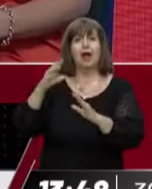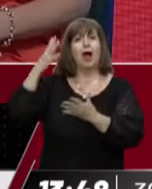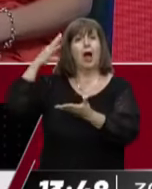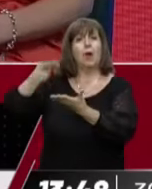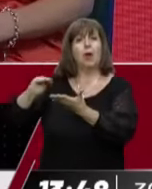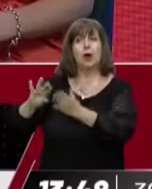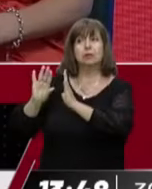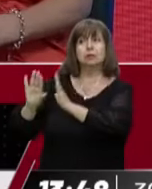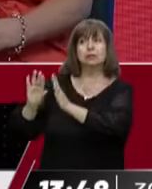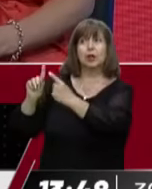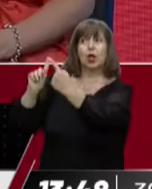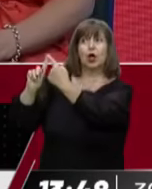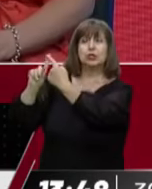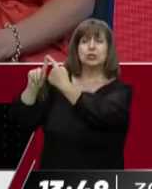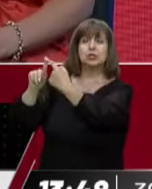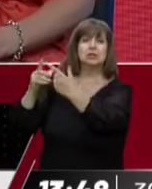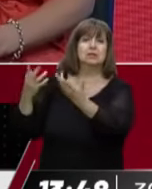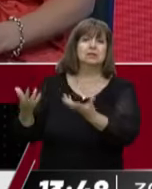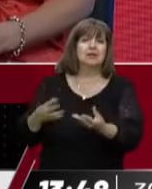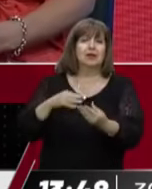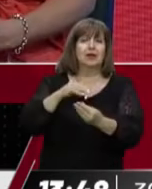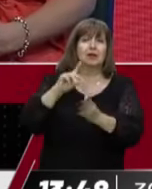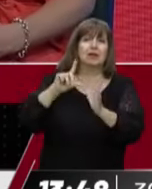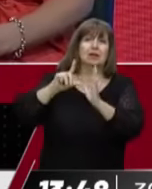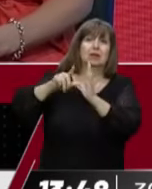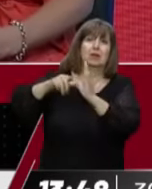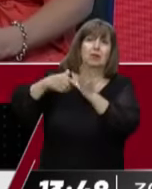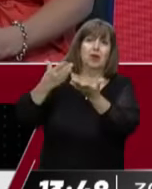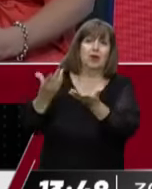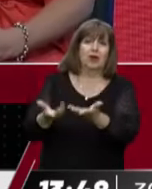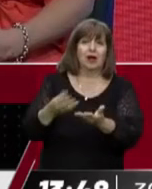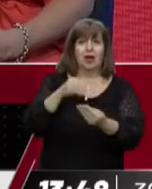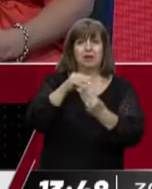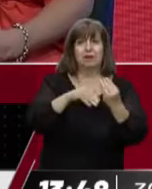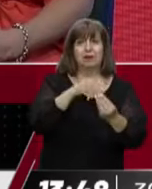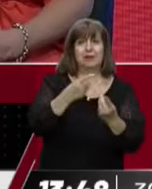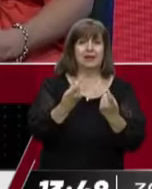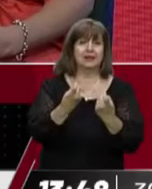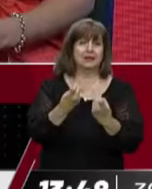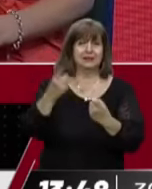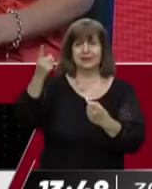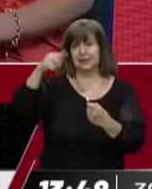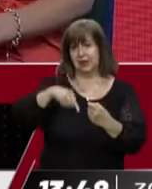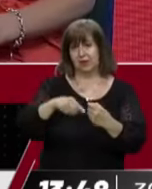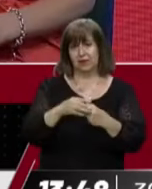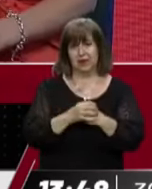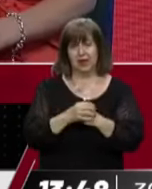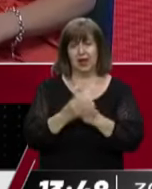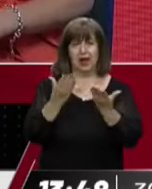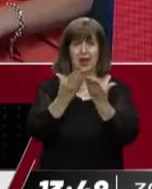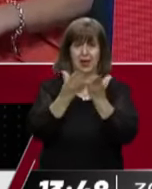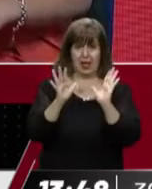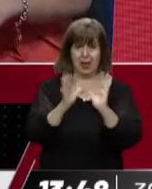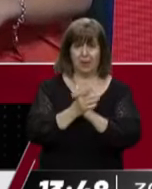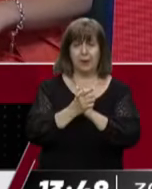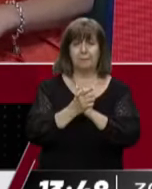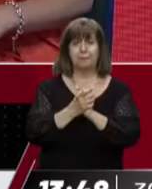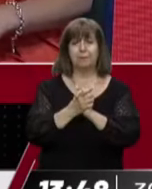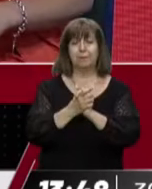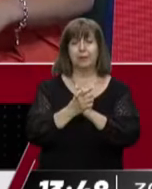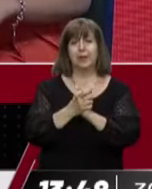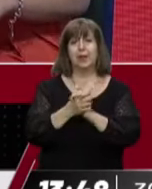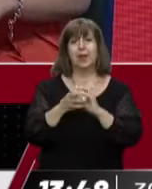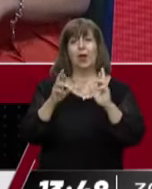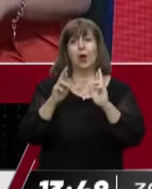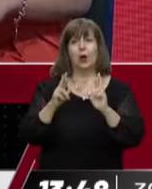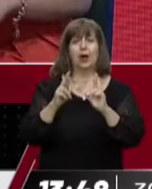Pero claro, los tiempos de la justicia no son los tiempos de la familia. Y sí. Ojalá, Oscar, alguien tome cartas en el asunto y les dé